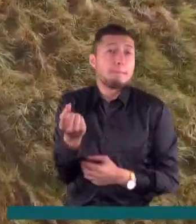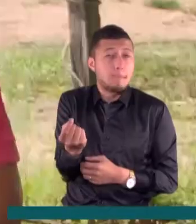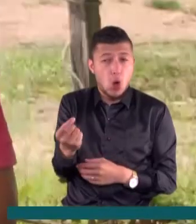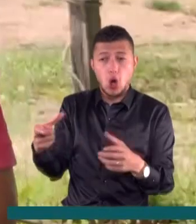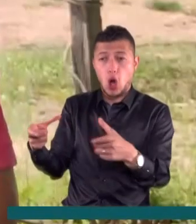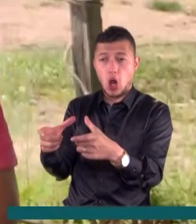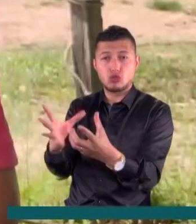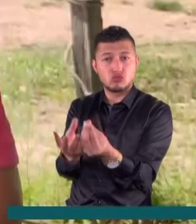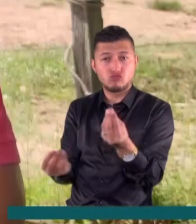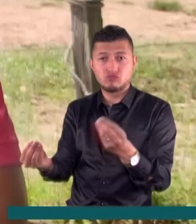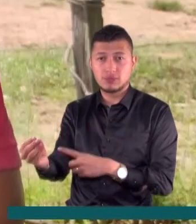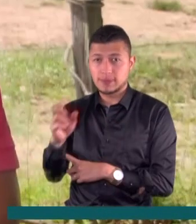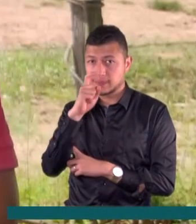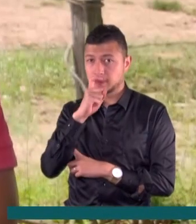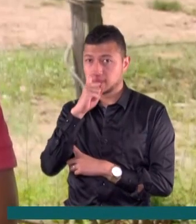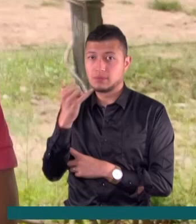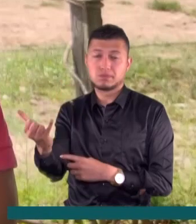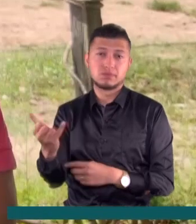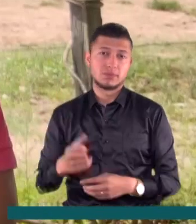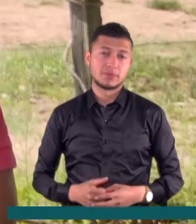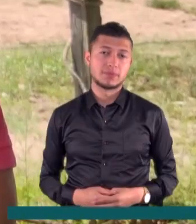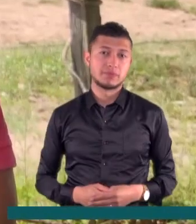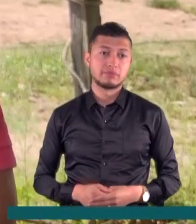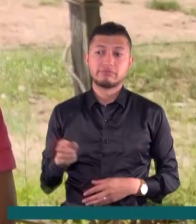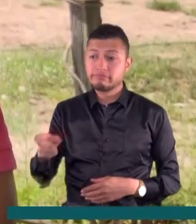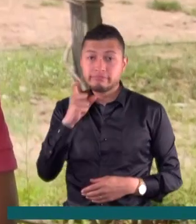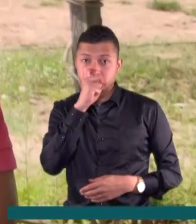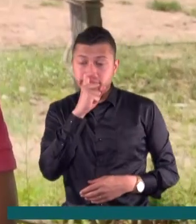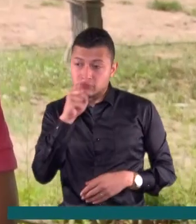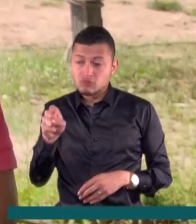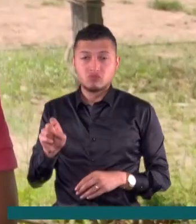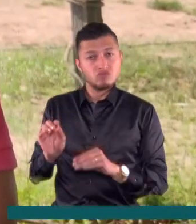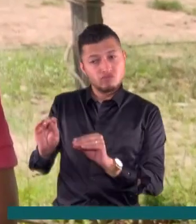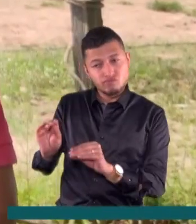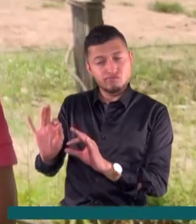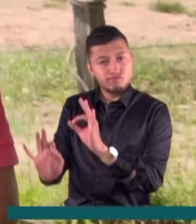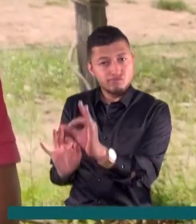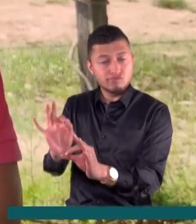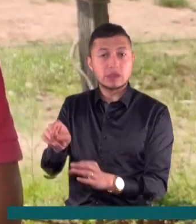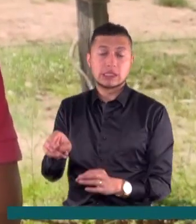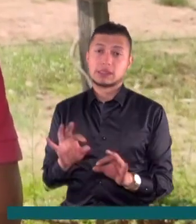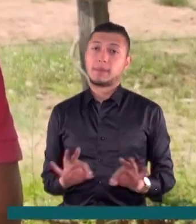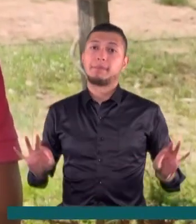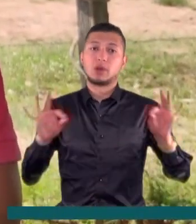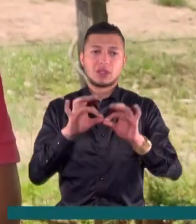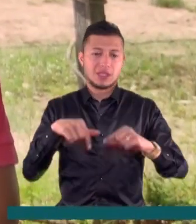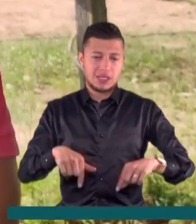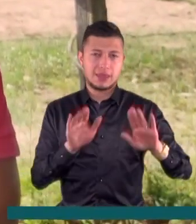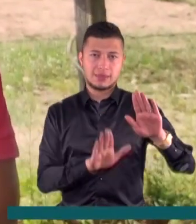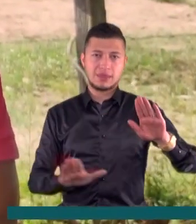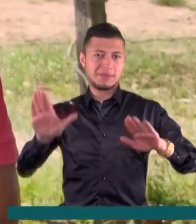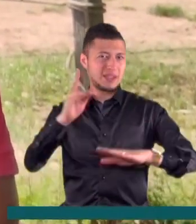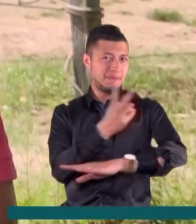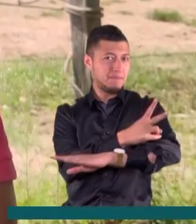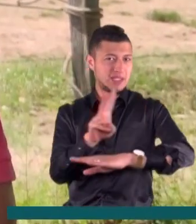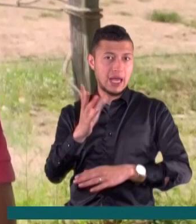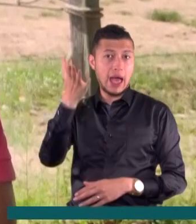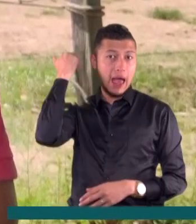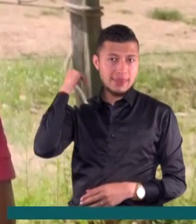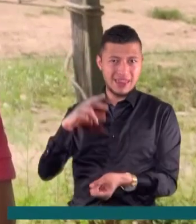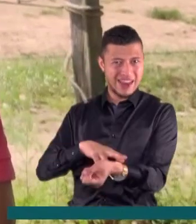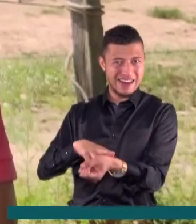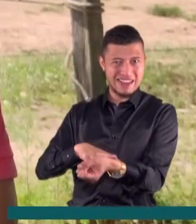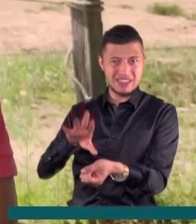el mundo. La conservación del cerdo criollo casco de mula es importante porque en el departamento del Vichada se